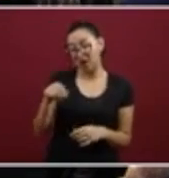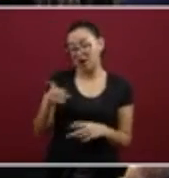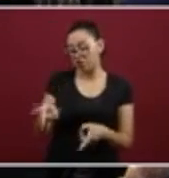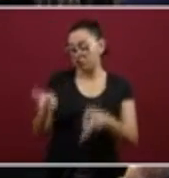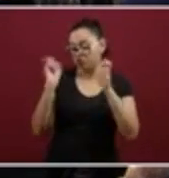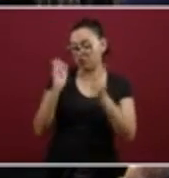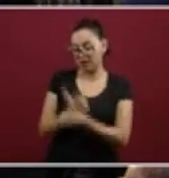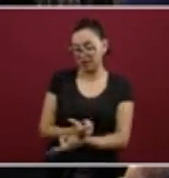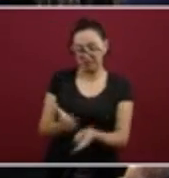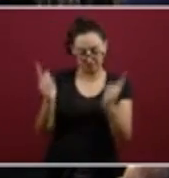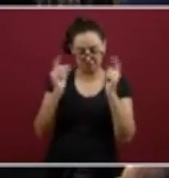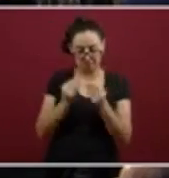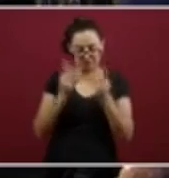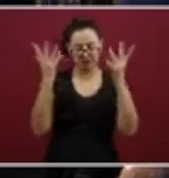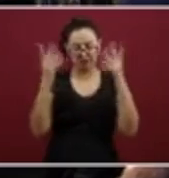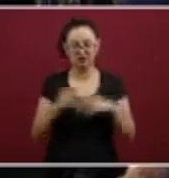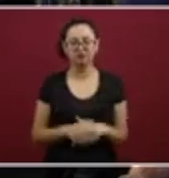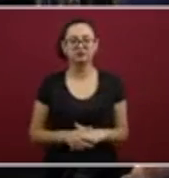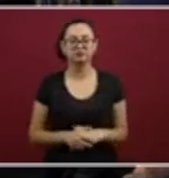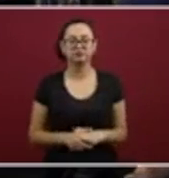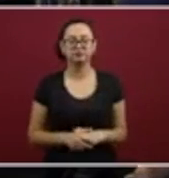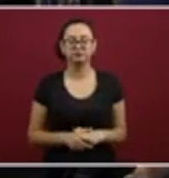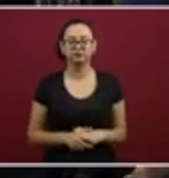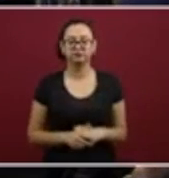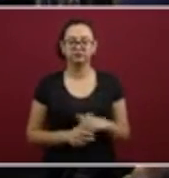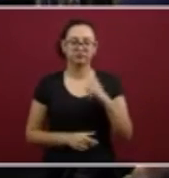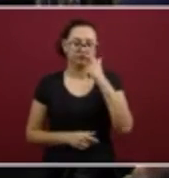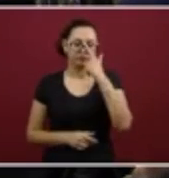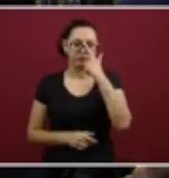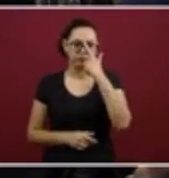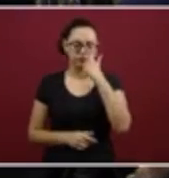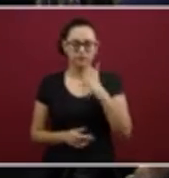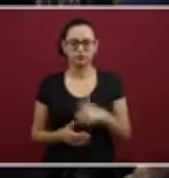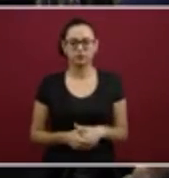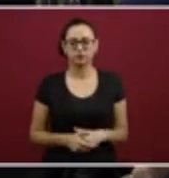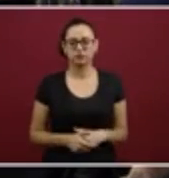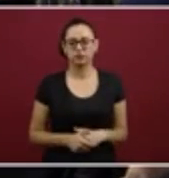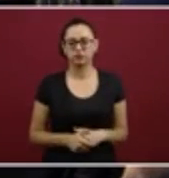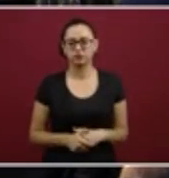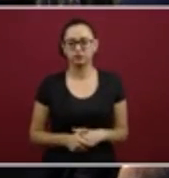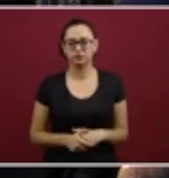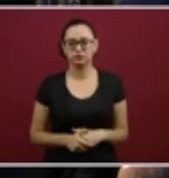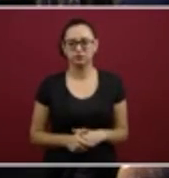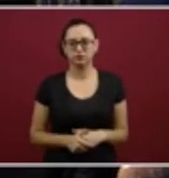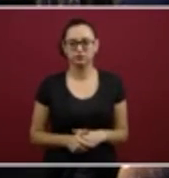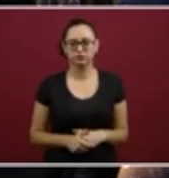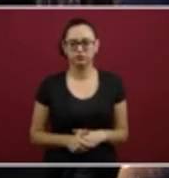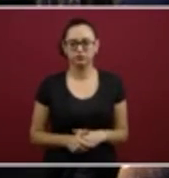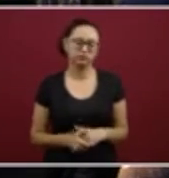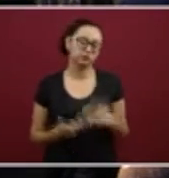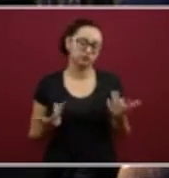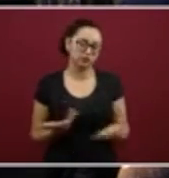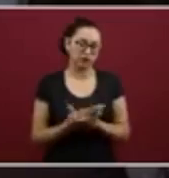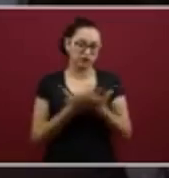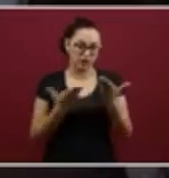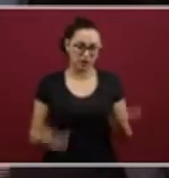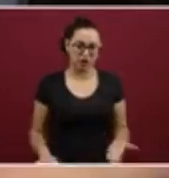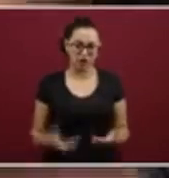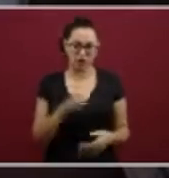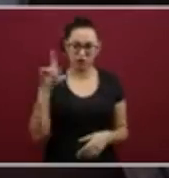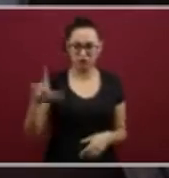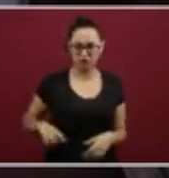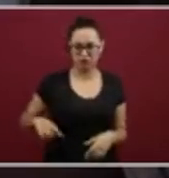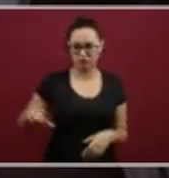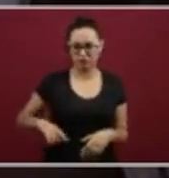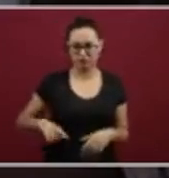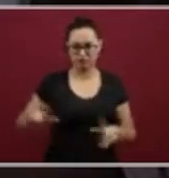está terminando. Ahora, ¿cuál va a ser el destino? Porque en el presupuesto de egresos de la Federación, este gobierno ya destinó para